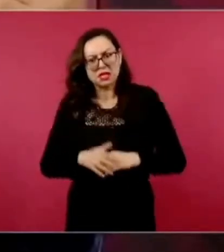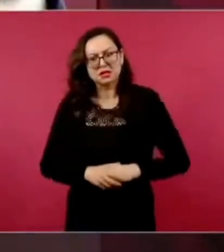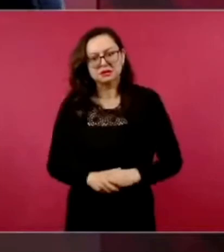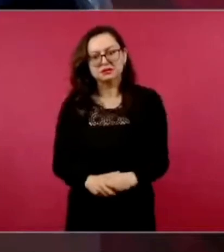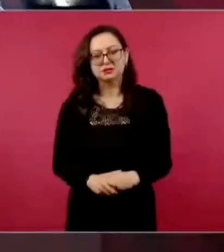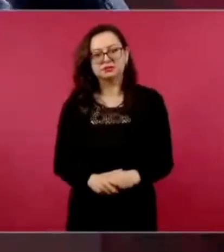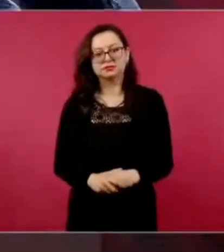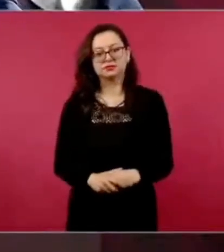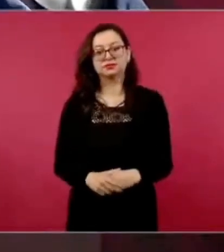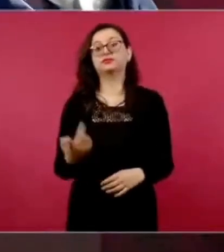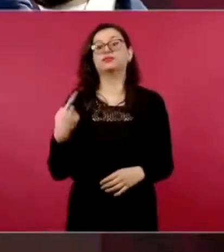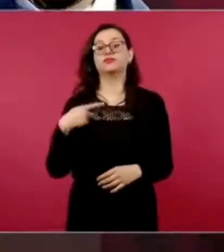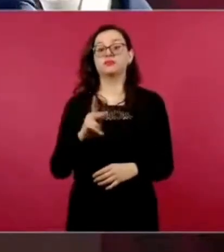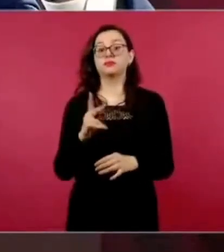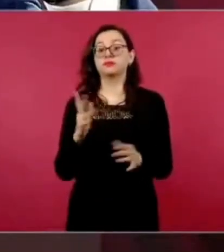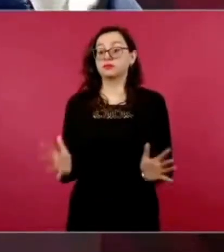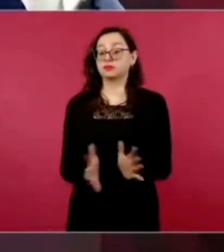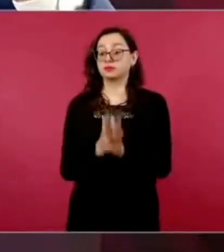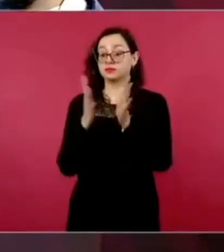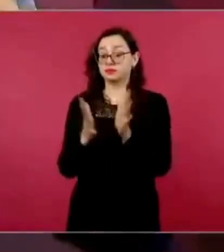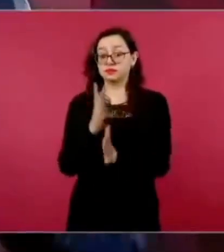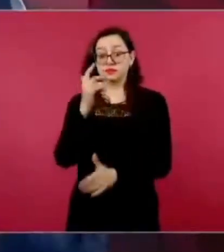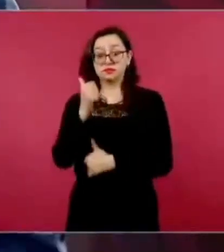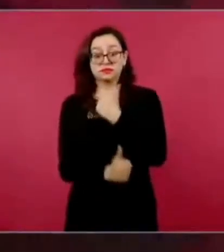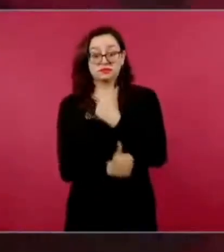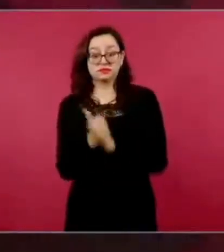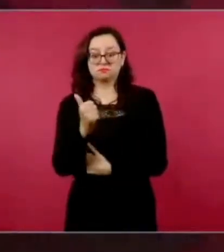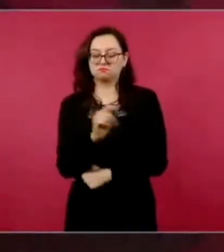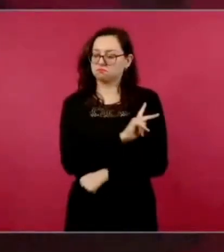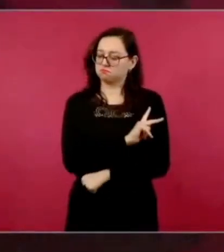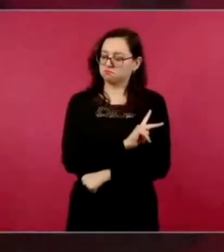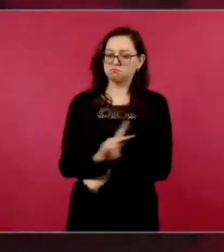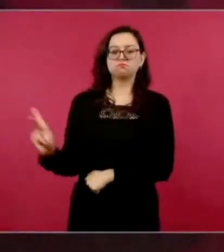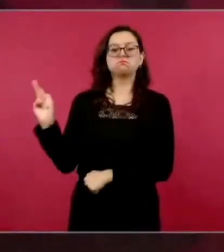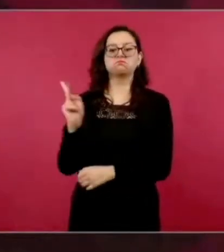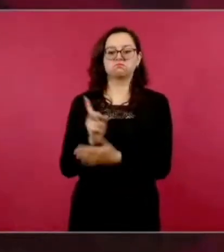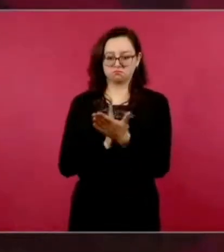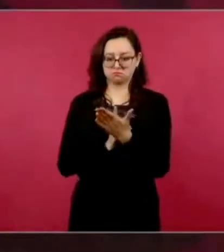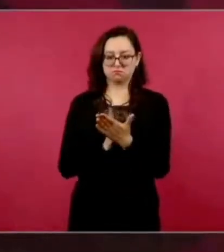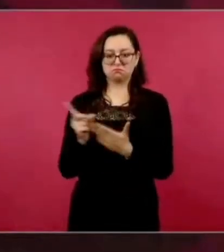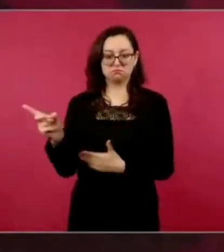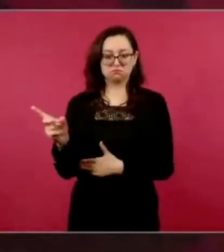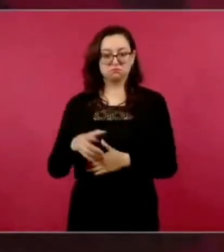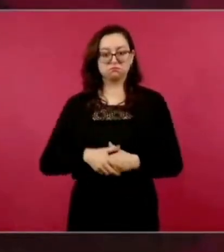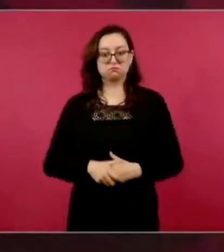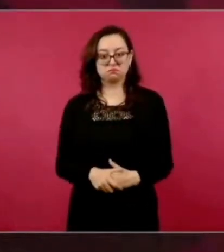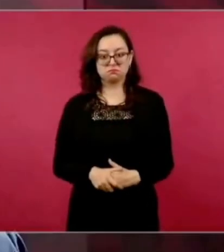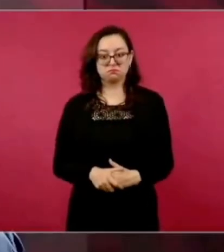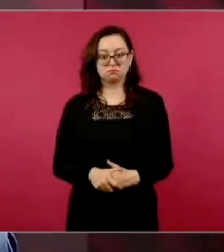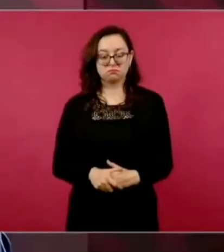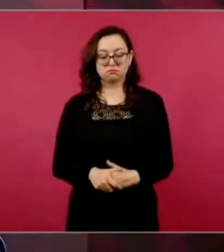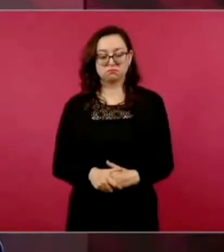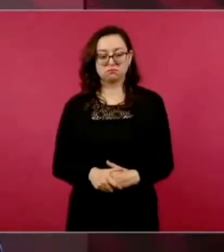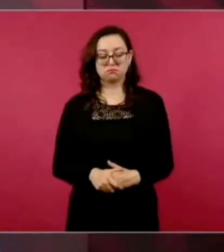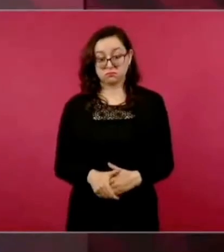pero todos tienen derecho a inscribirse. Y ya cuando se defina,